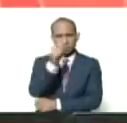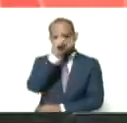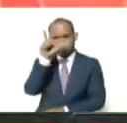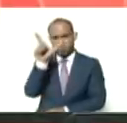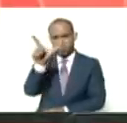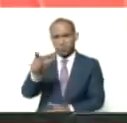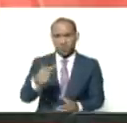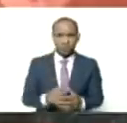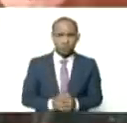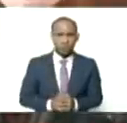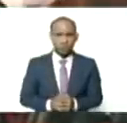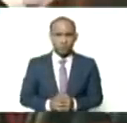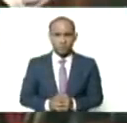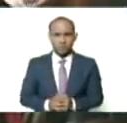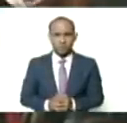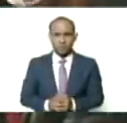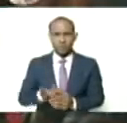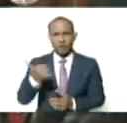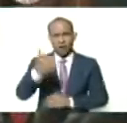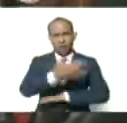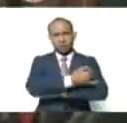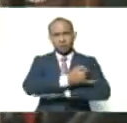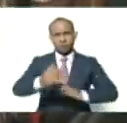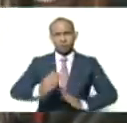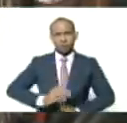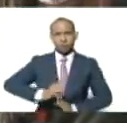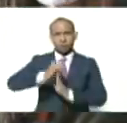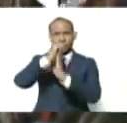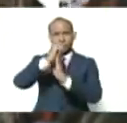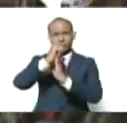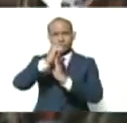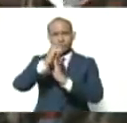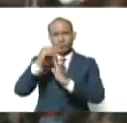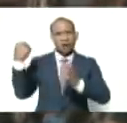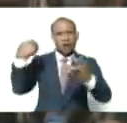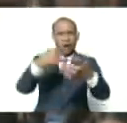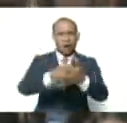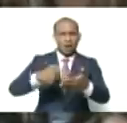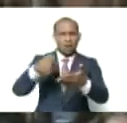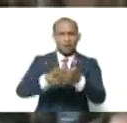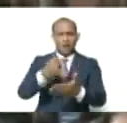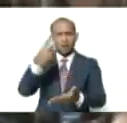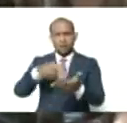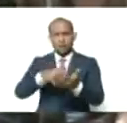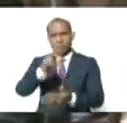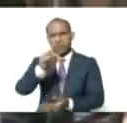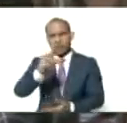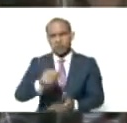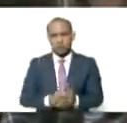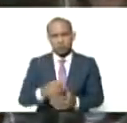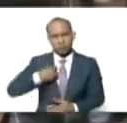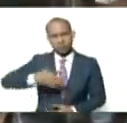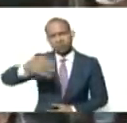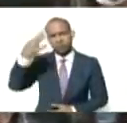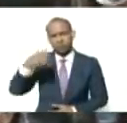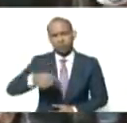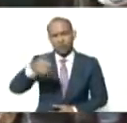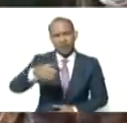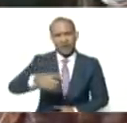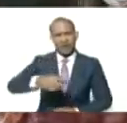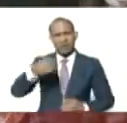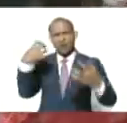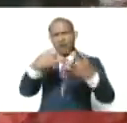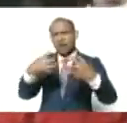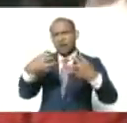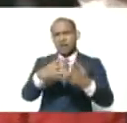Unido de Venezuela tenga una línea rectora para las batallas del año 2021. Y estoy seguro que esas batallas del